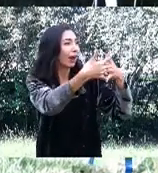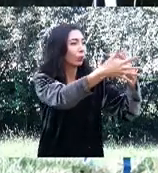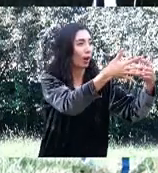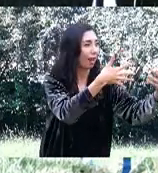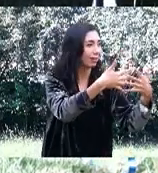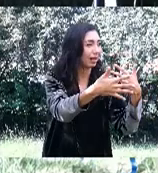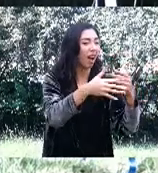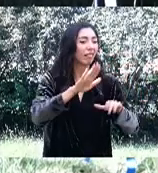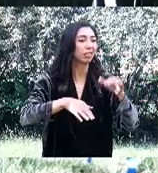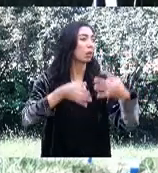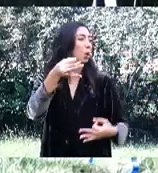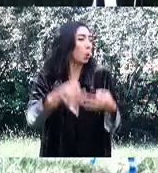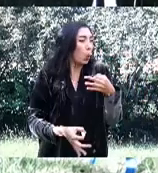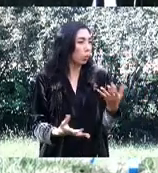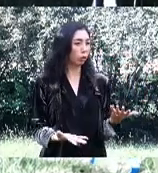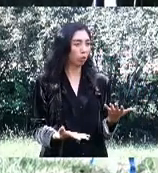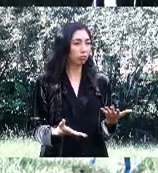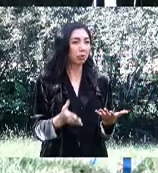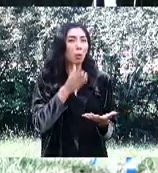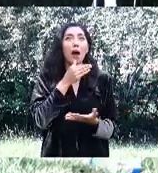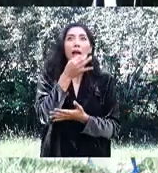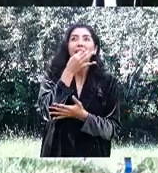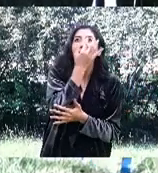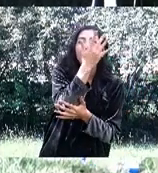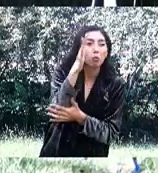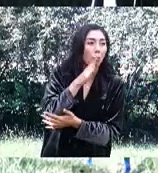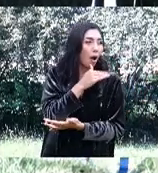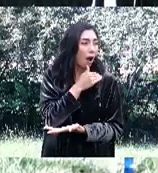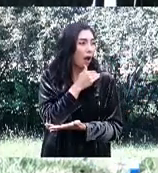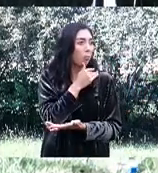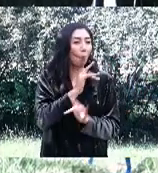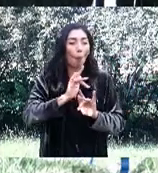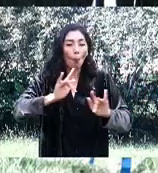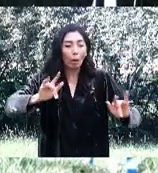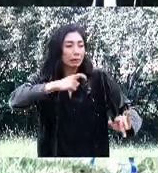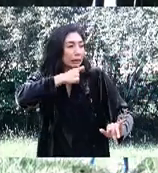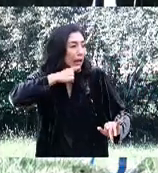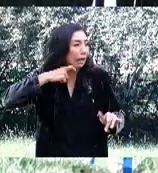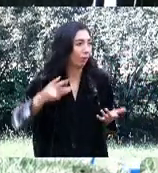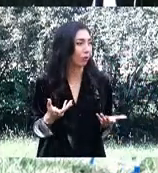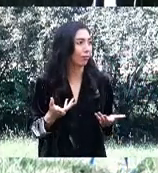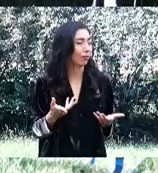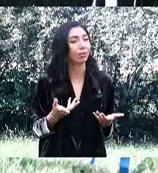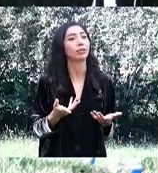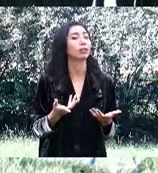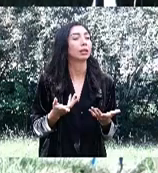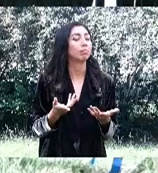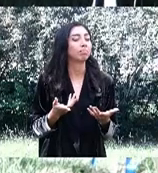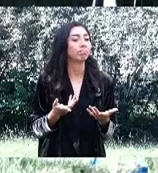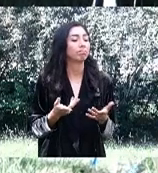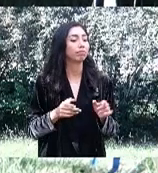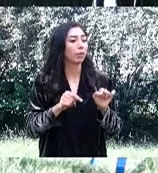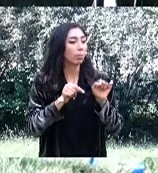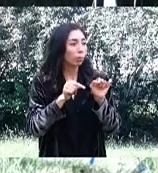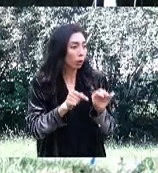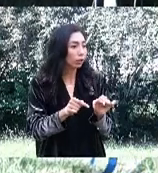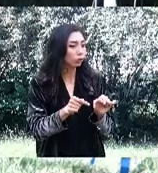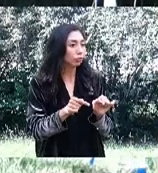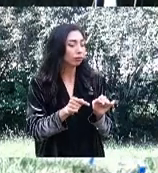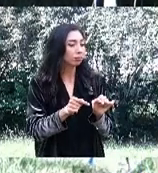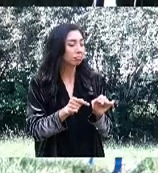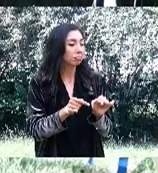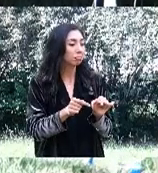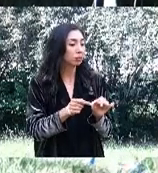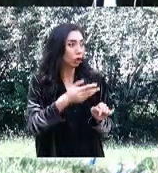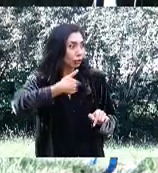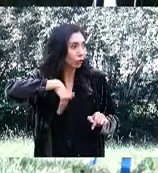de no tener áreas verdes en su en sus comunas no eh Y esto es algo que de una manera muy simbólica tal vez